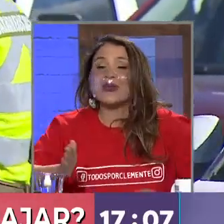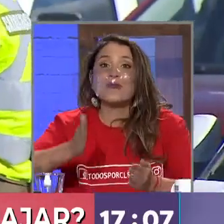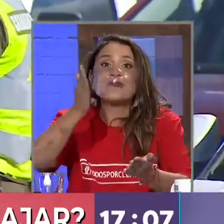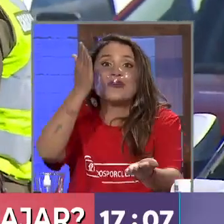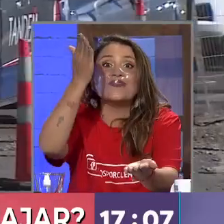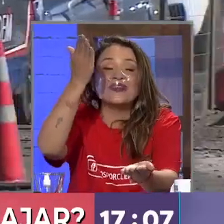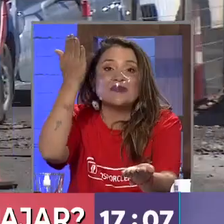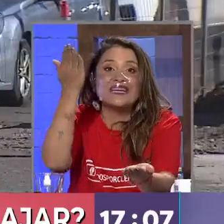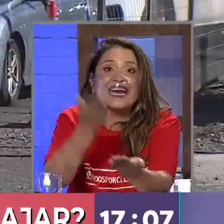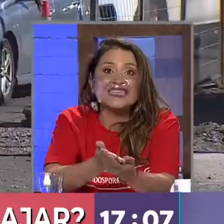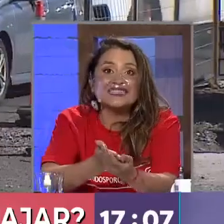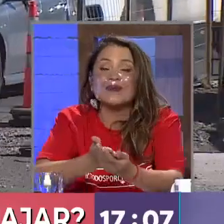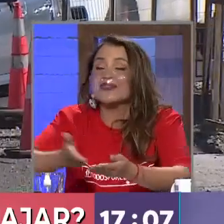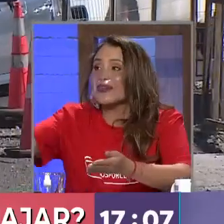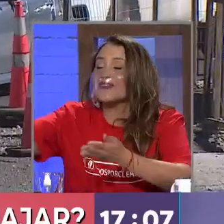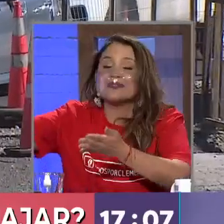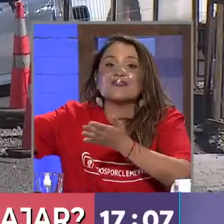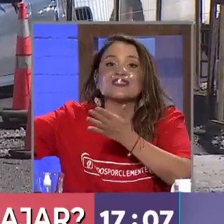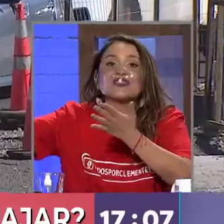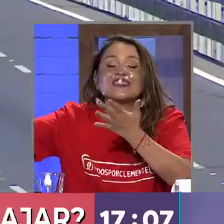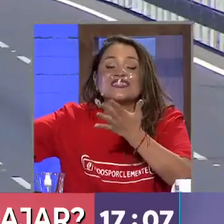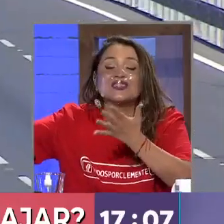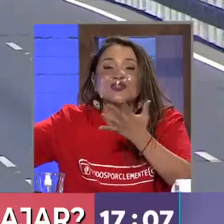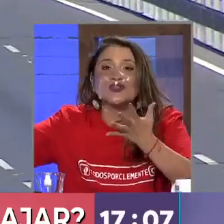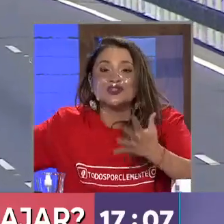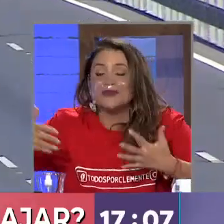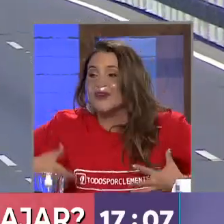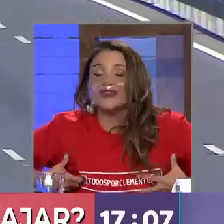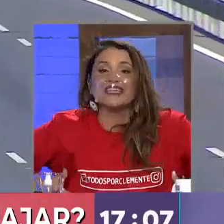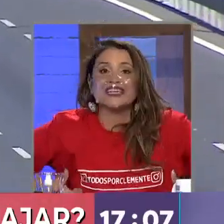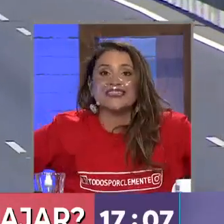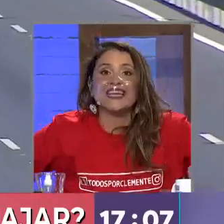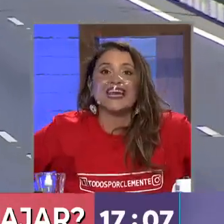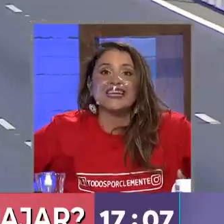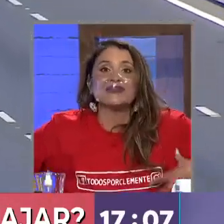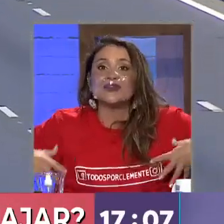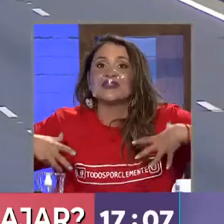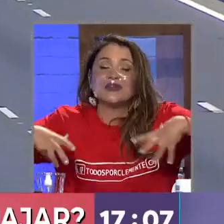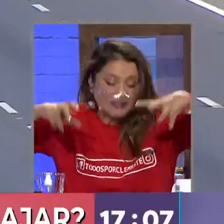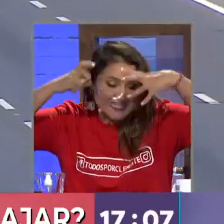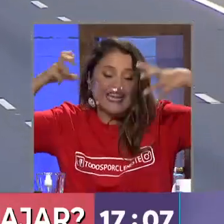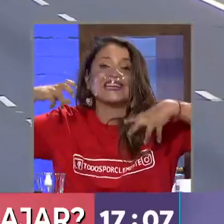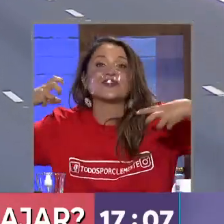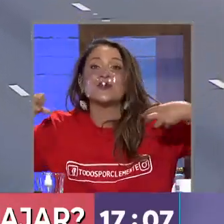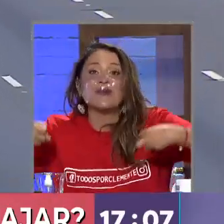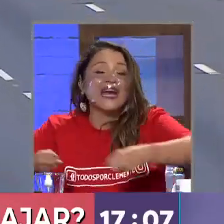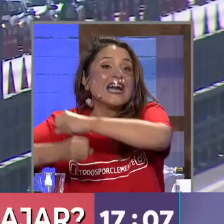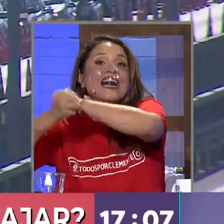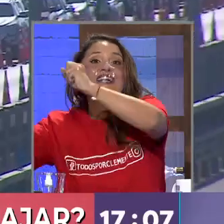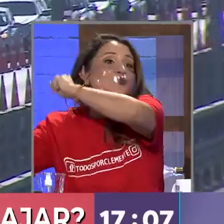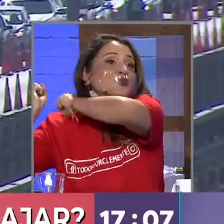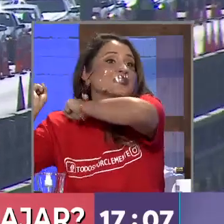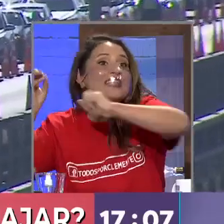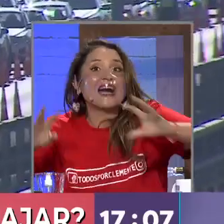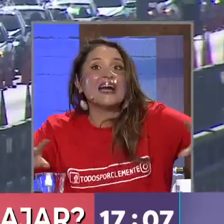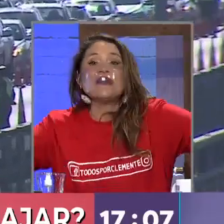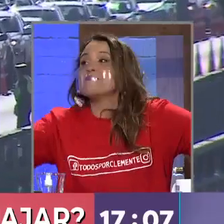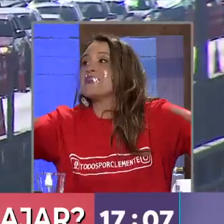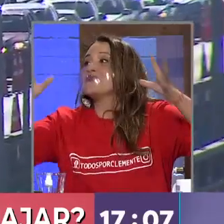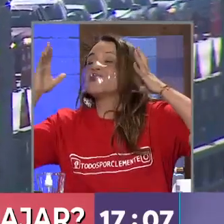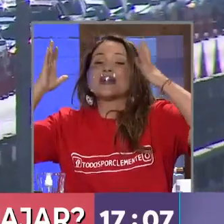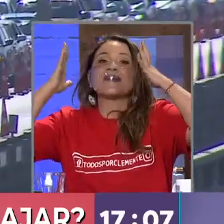Yo ponía un pie fuera de mi casa. ¿Cuántas veces mi vecino del 308 me vio con el traste al aire, donde yo me sacaba la ropa